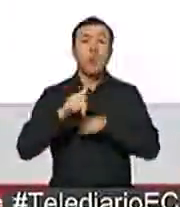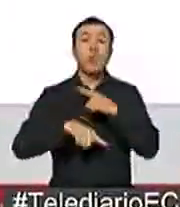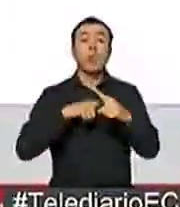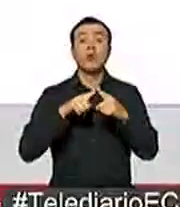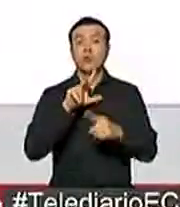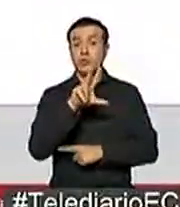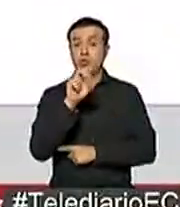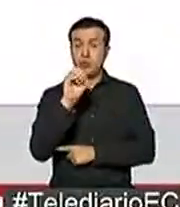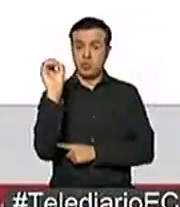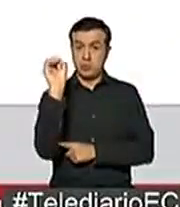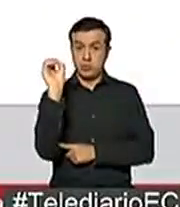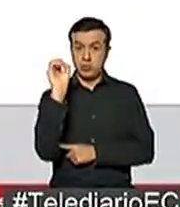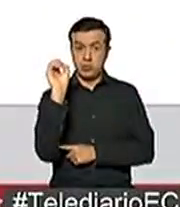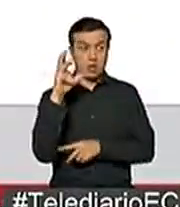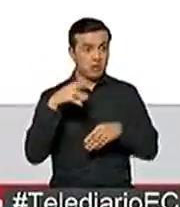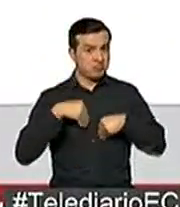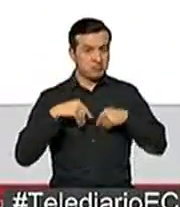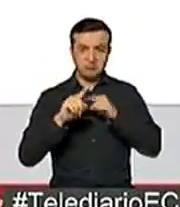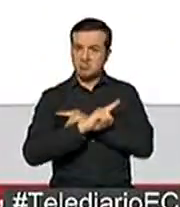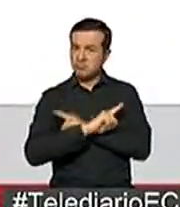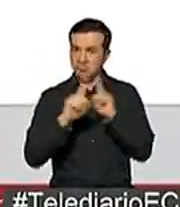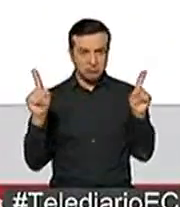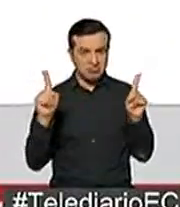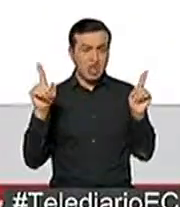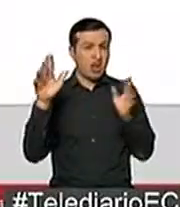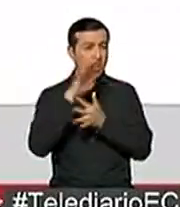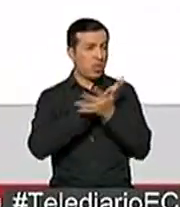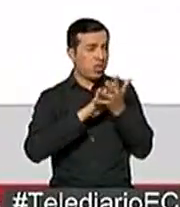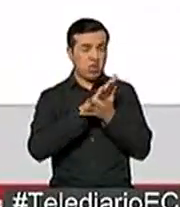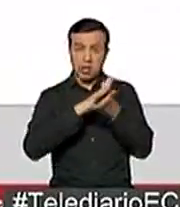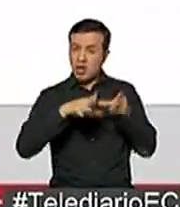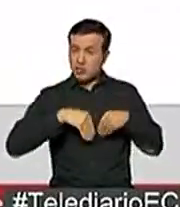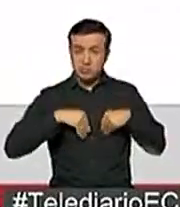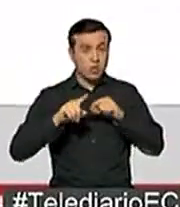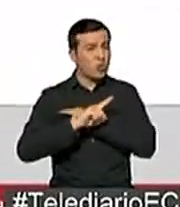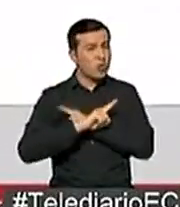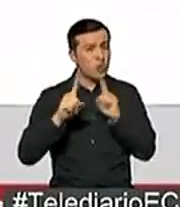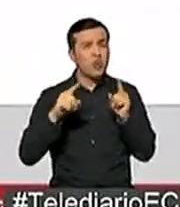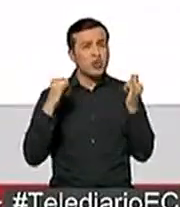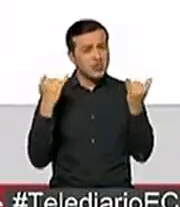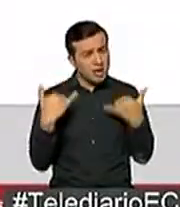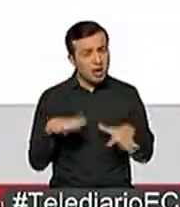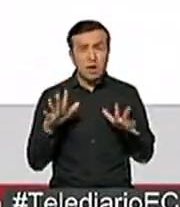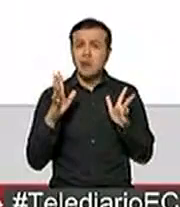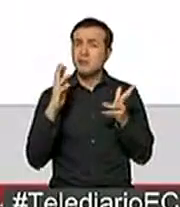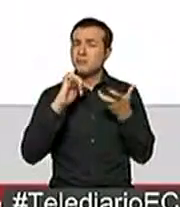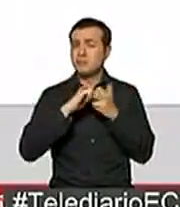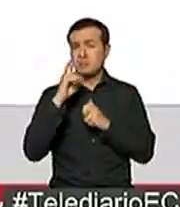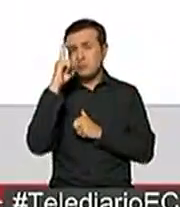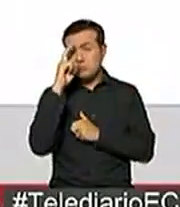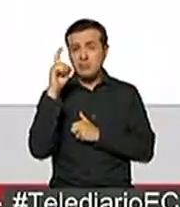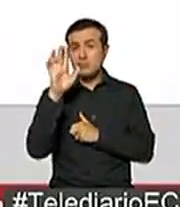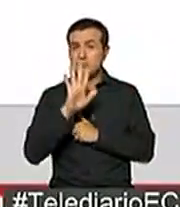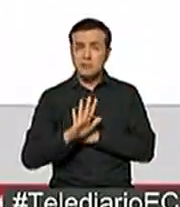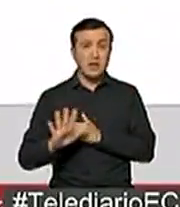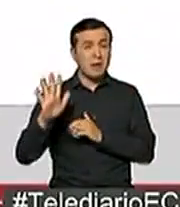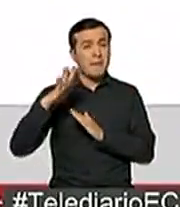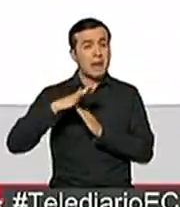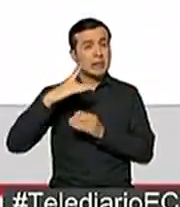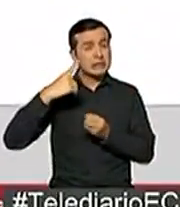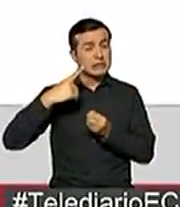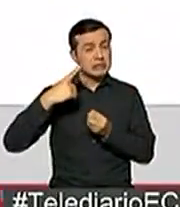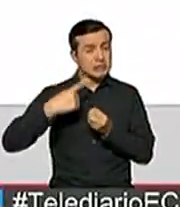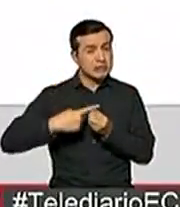no vamos a permitir más caos no más de lo que ya hemos vivido que se ha alterado la paz de los quiteños